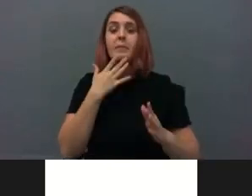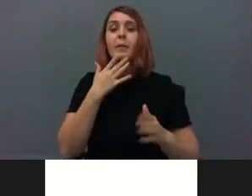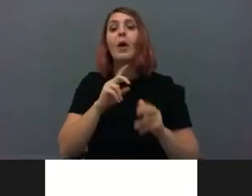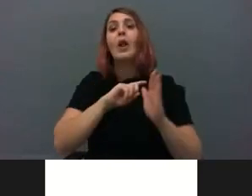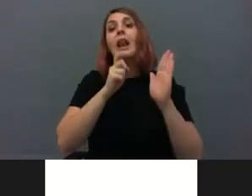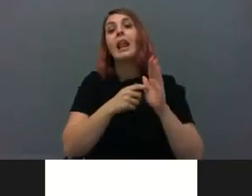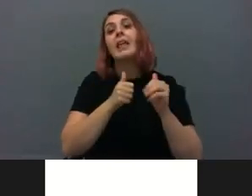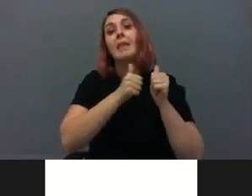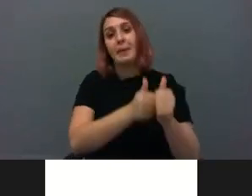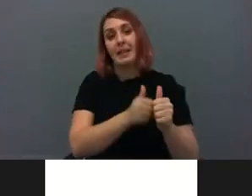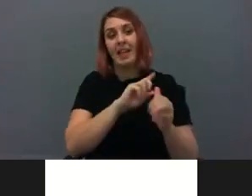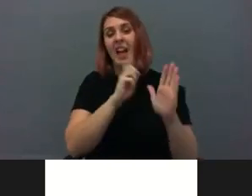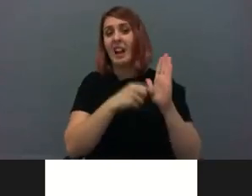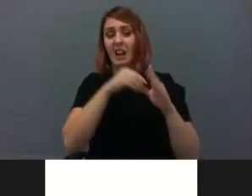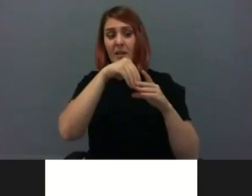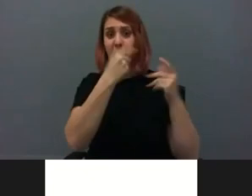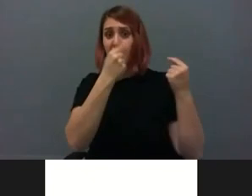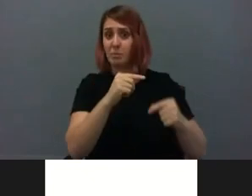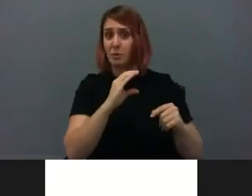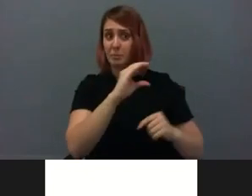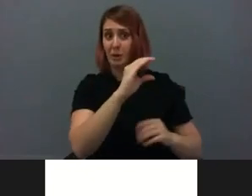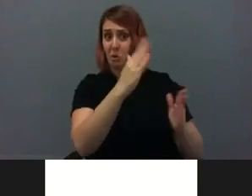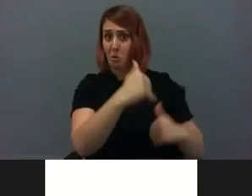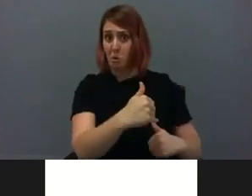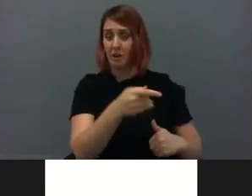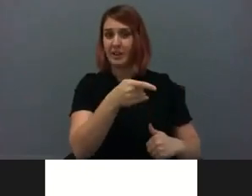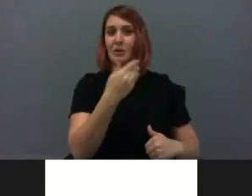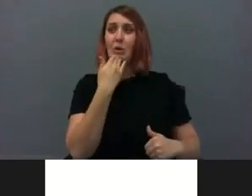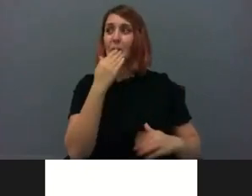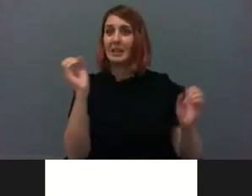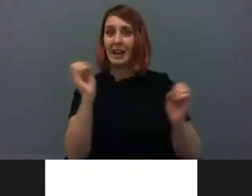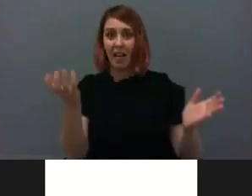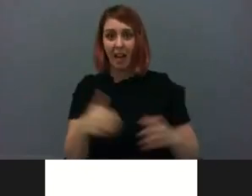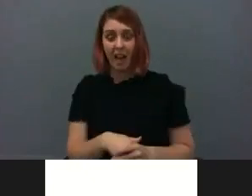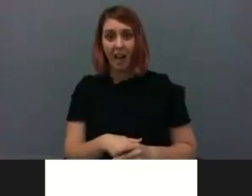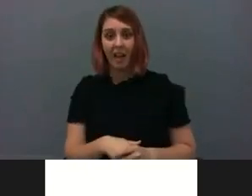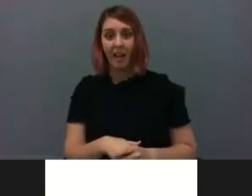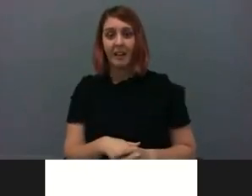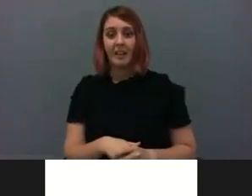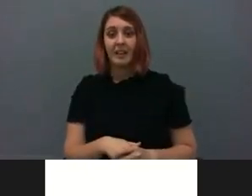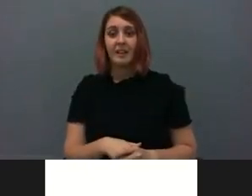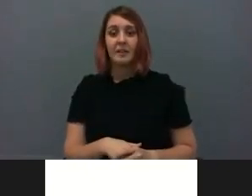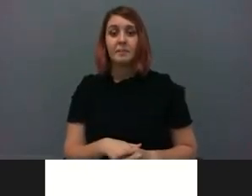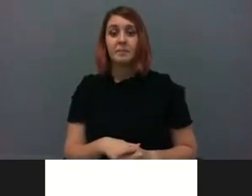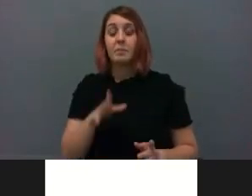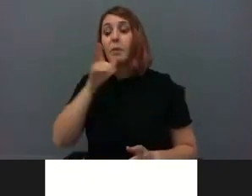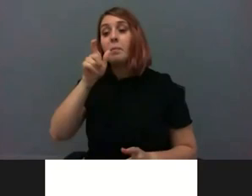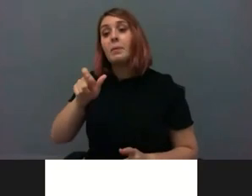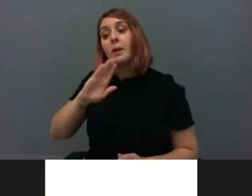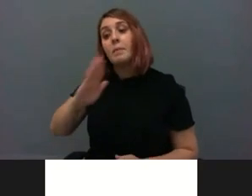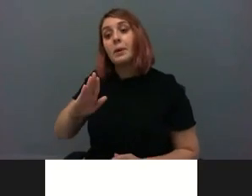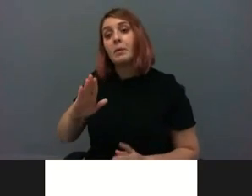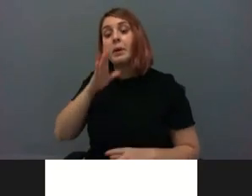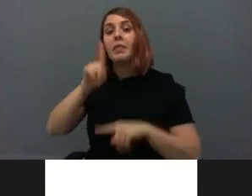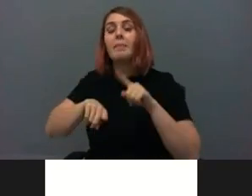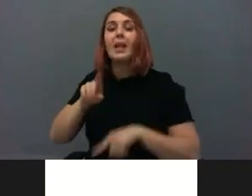dependencia. Es una ley que no está dotada de presupuesto económico. Y eso es como no tener nada. Se trata injustamente a los damnificados, ya que depende de las